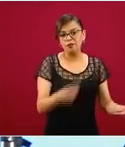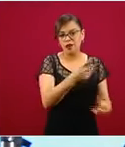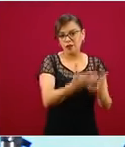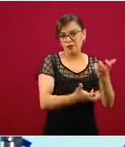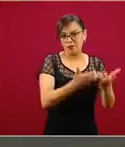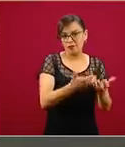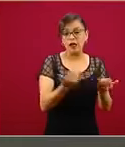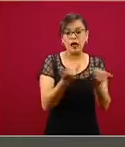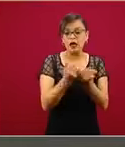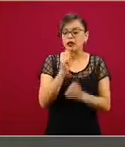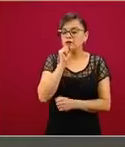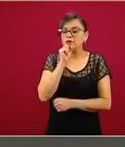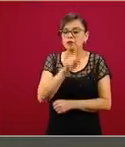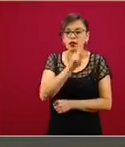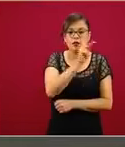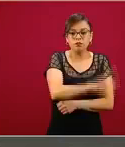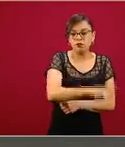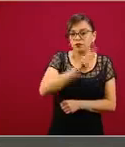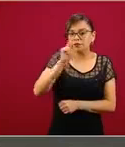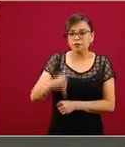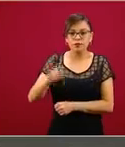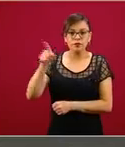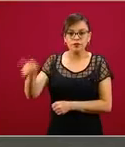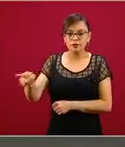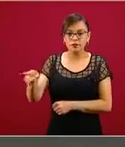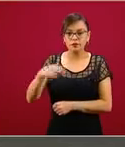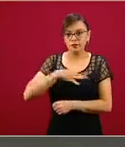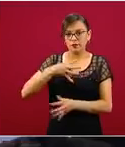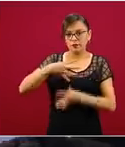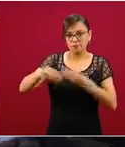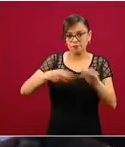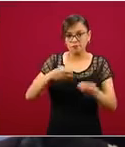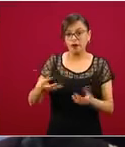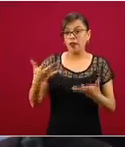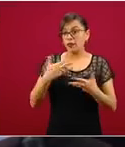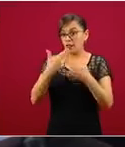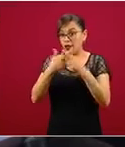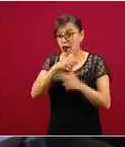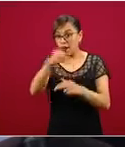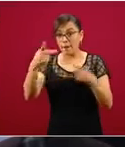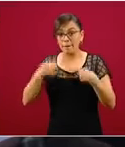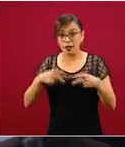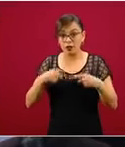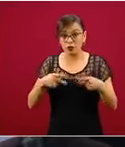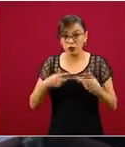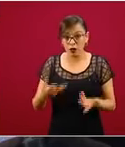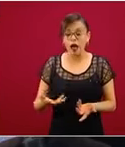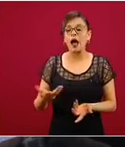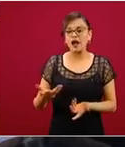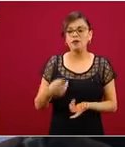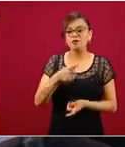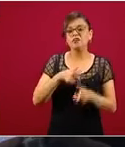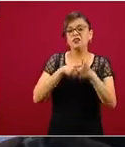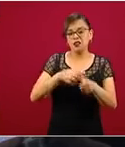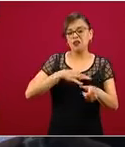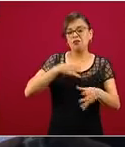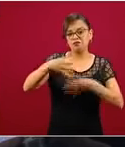comporta de la misma manera. Mientras haya personas susceptibles, se infectan. Cuando ya nadie es susceptible, ya nadie se infecta.